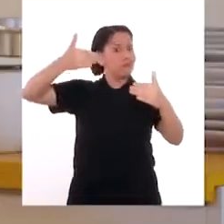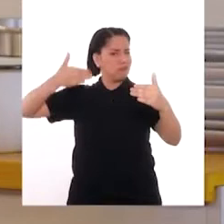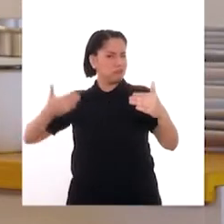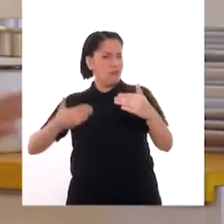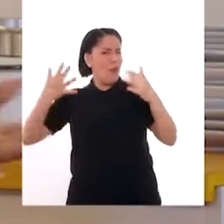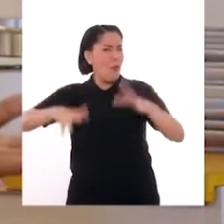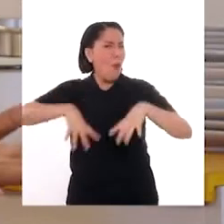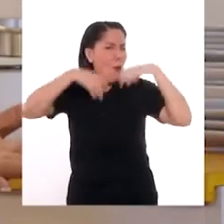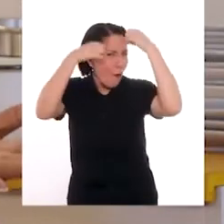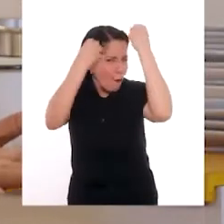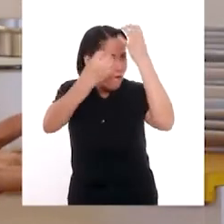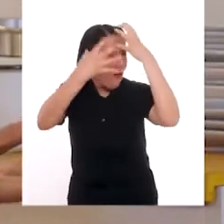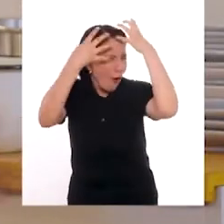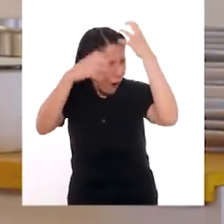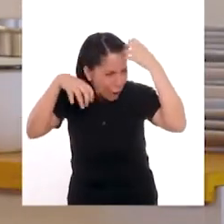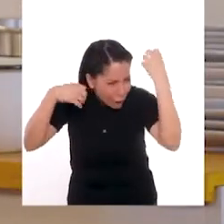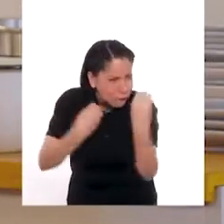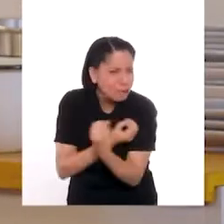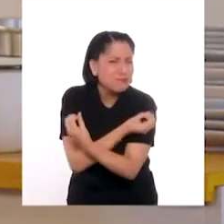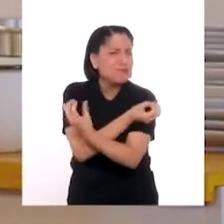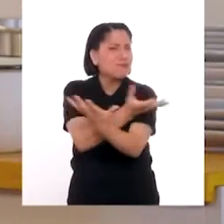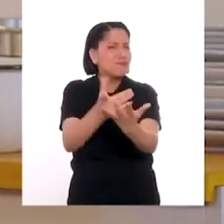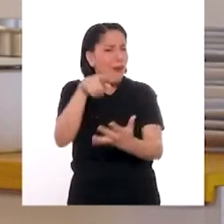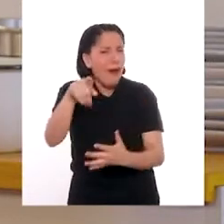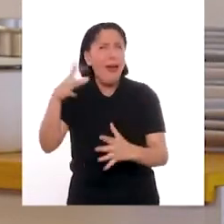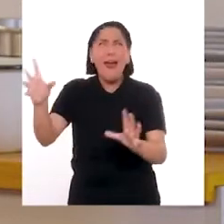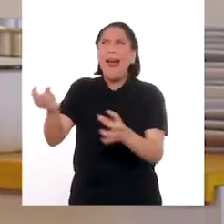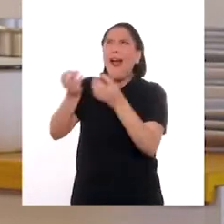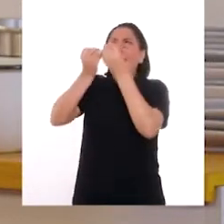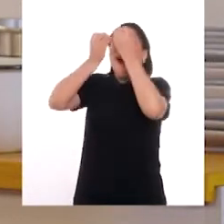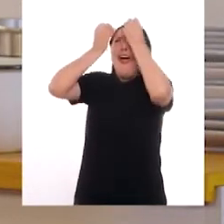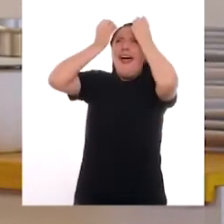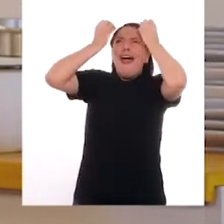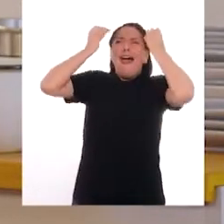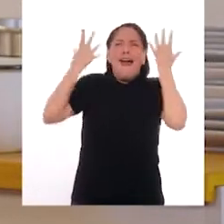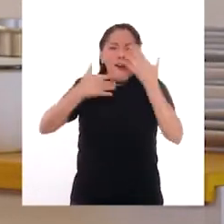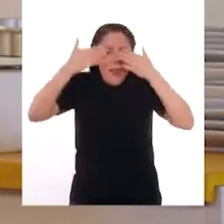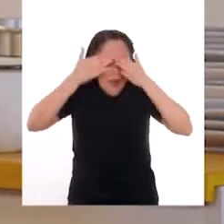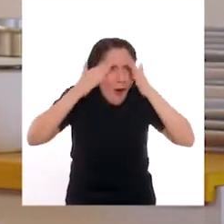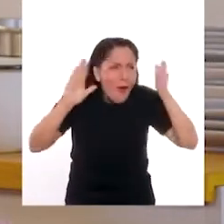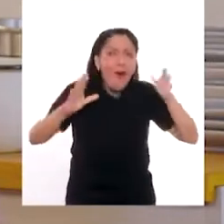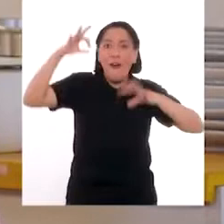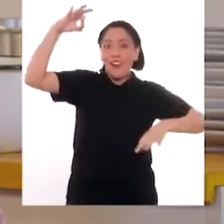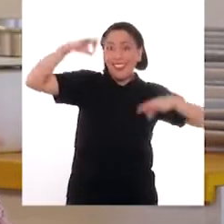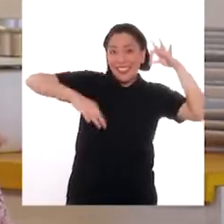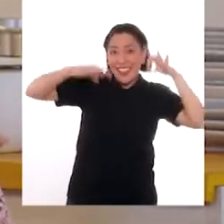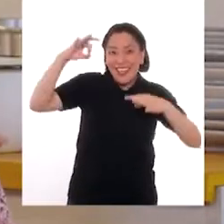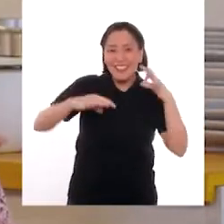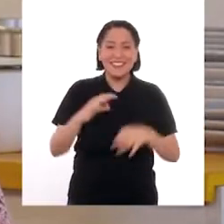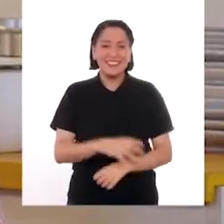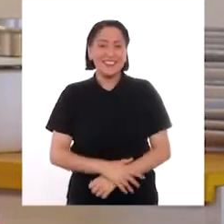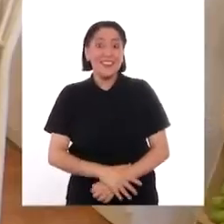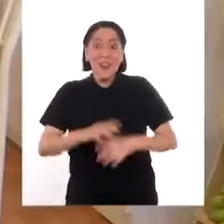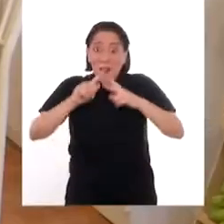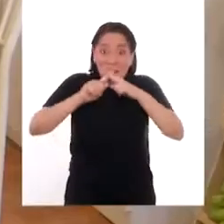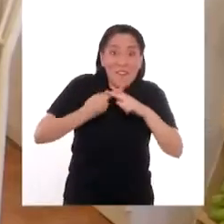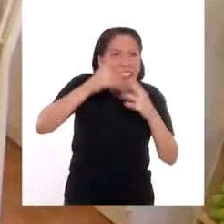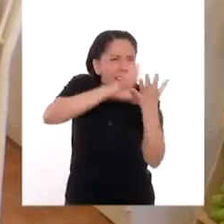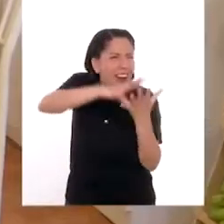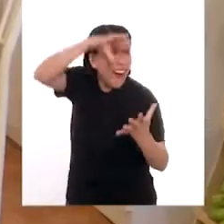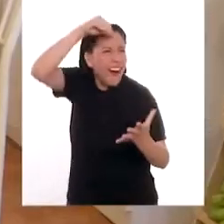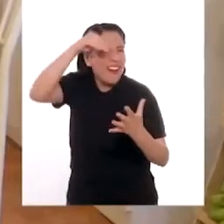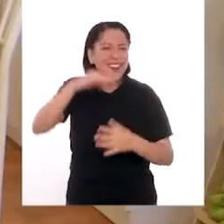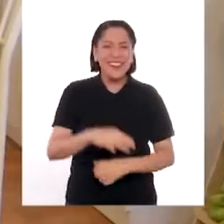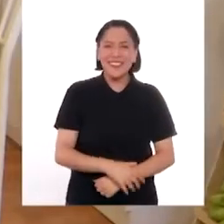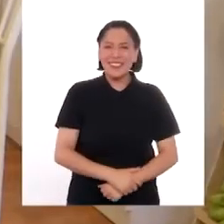antes, ¿por qué no les comparto algunos datos que los motivará a conocer más sobre el teatro? Vamos a